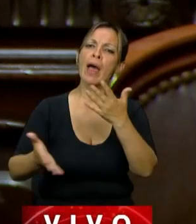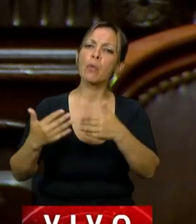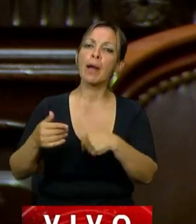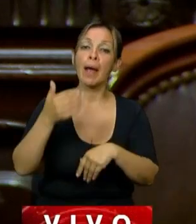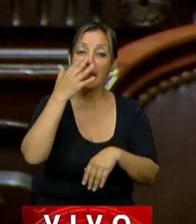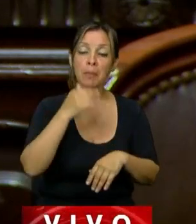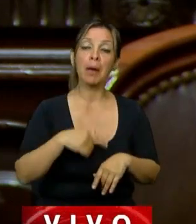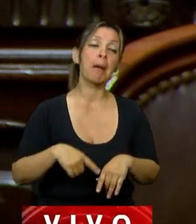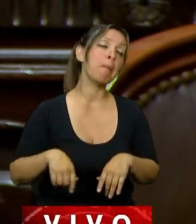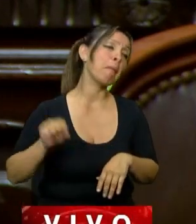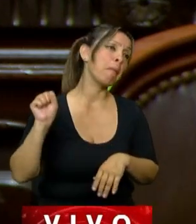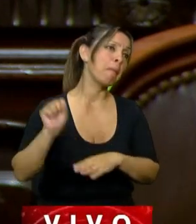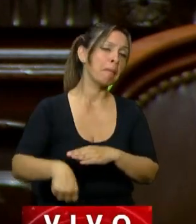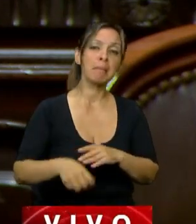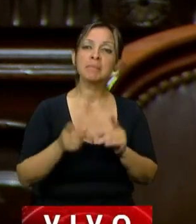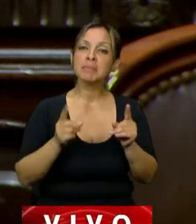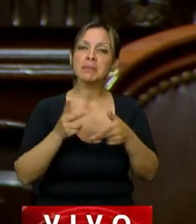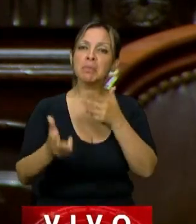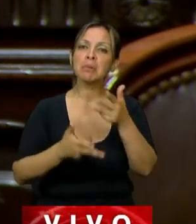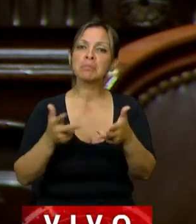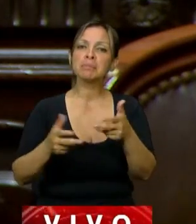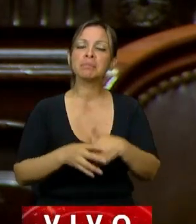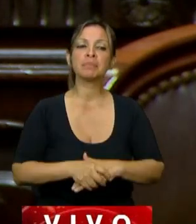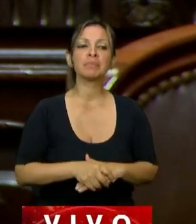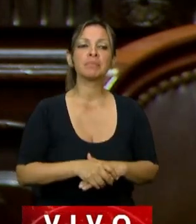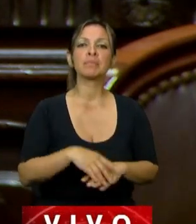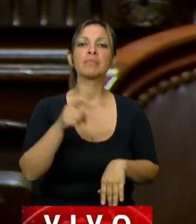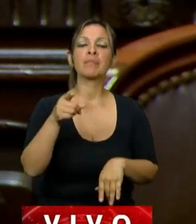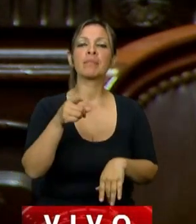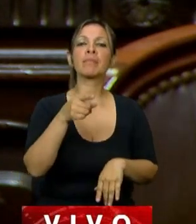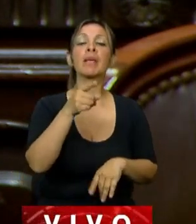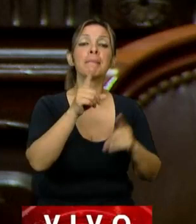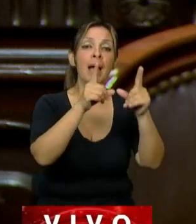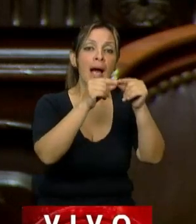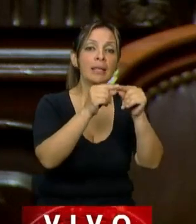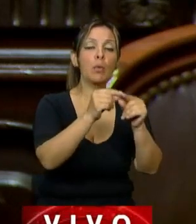borró con el codo lo que había firmado con la mano. Estoy hablando del veto del artículo